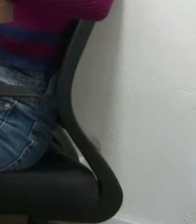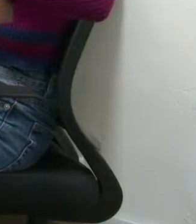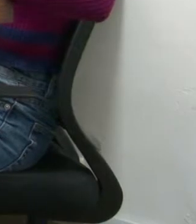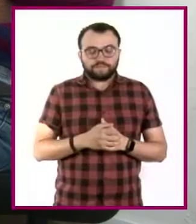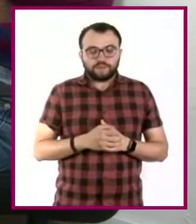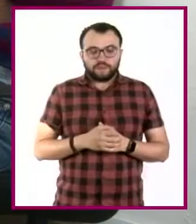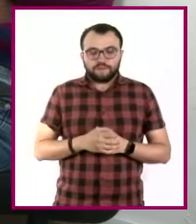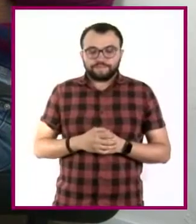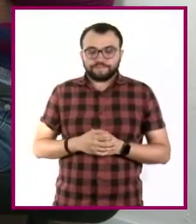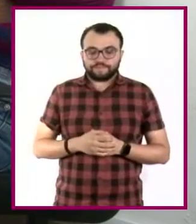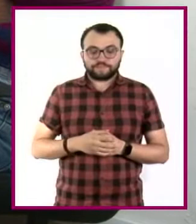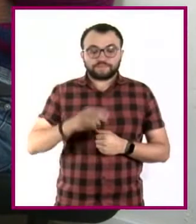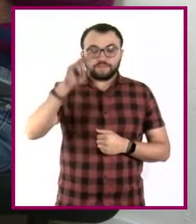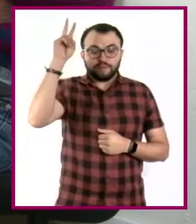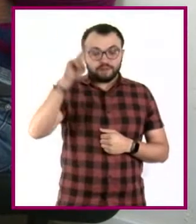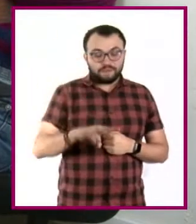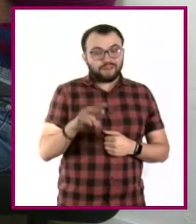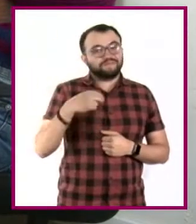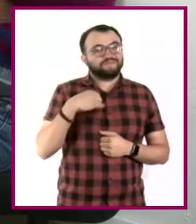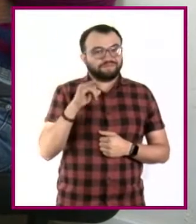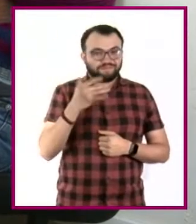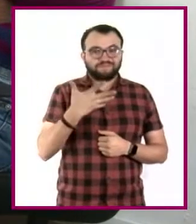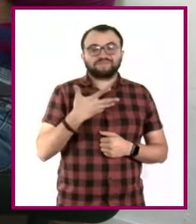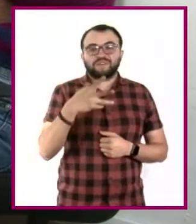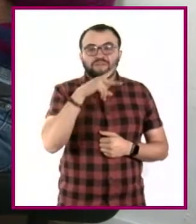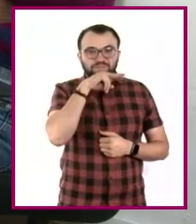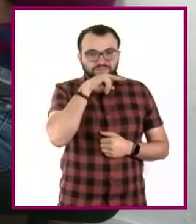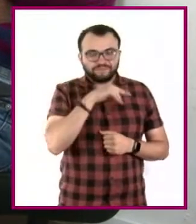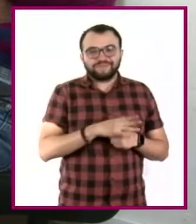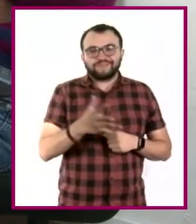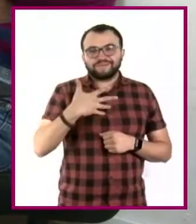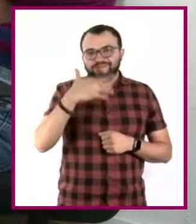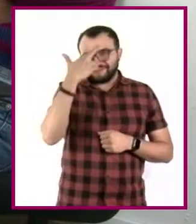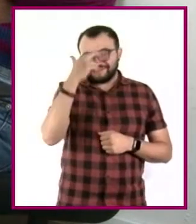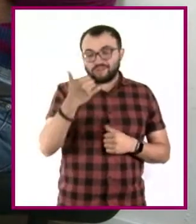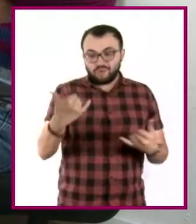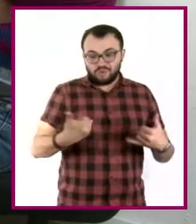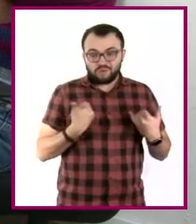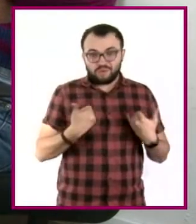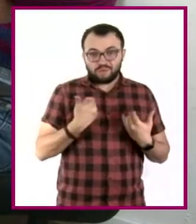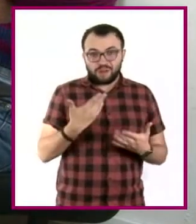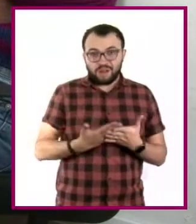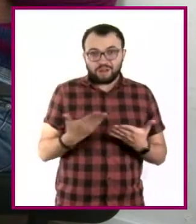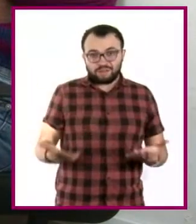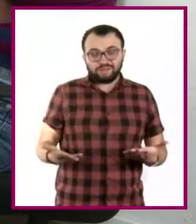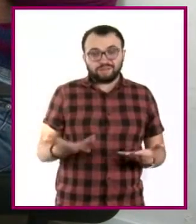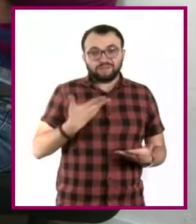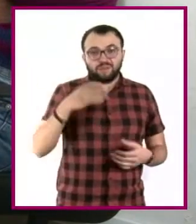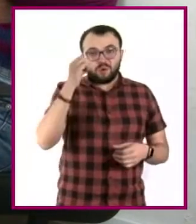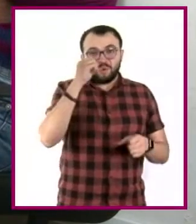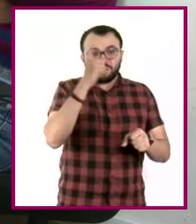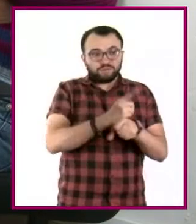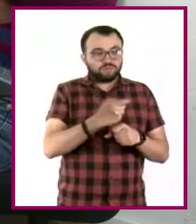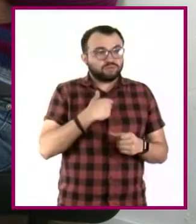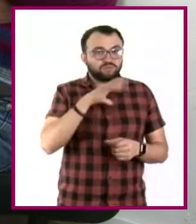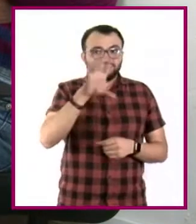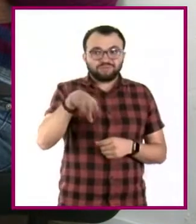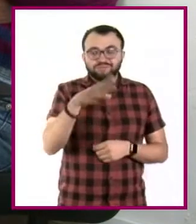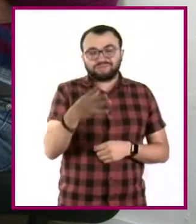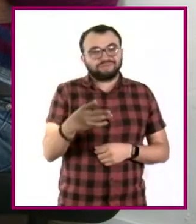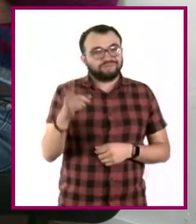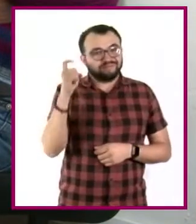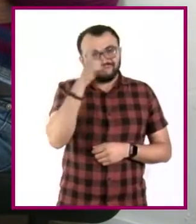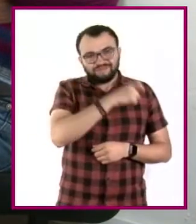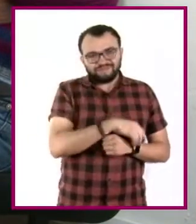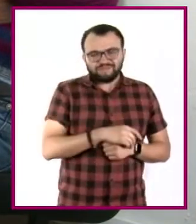La verdad, sí estoy muy preocupada. Tienes razón, Frida. Ser joven en el mundo actual y buscar una oportunidad está canijo. ¿De